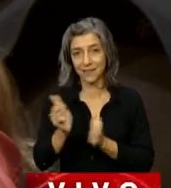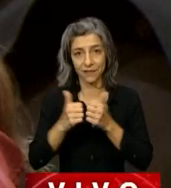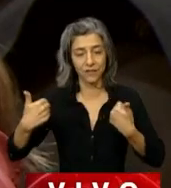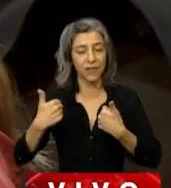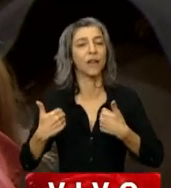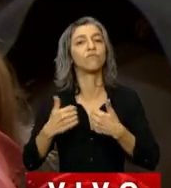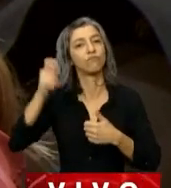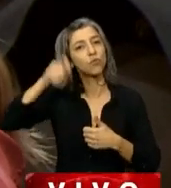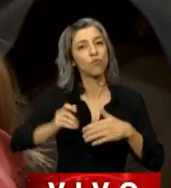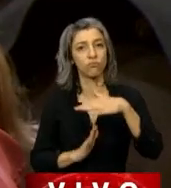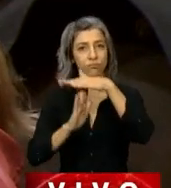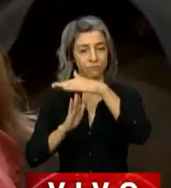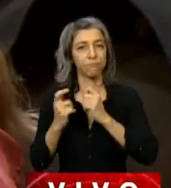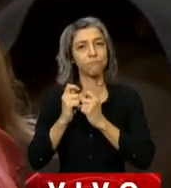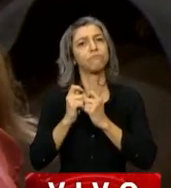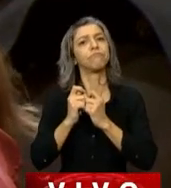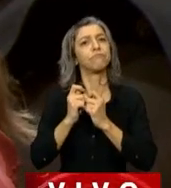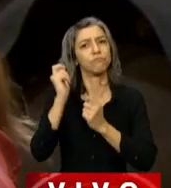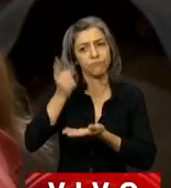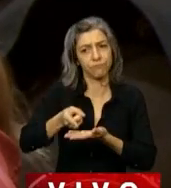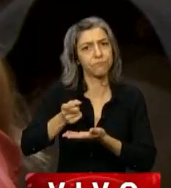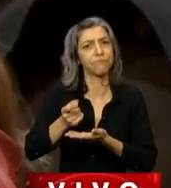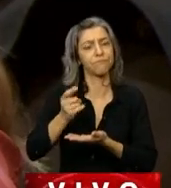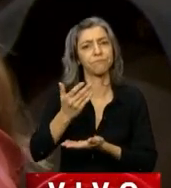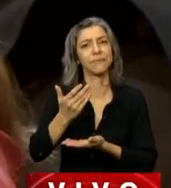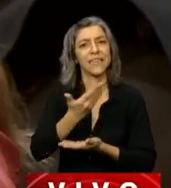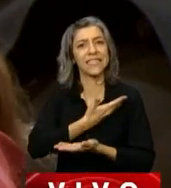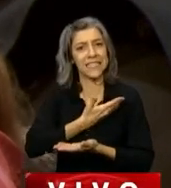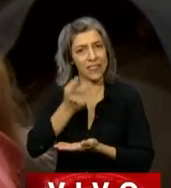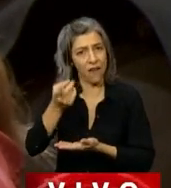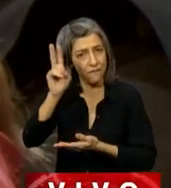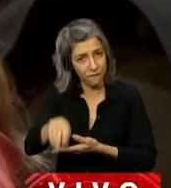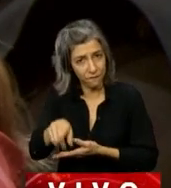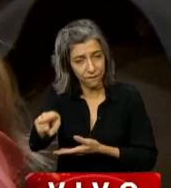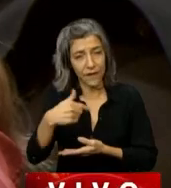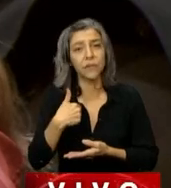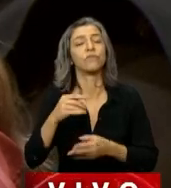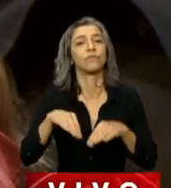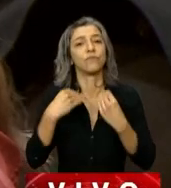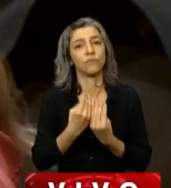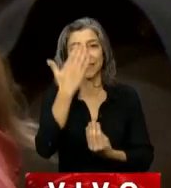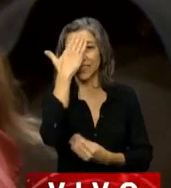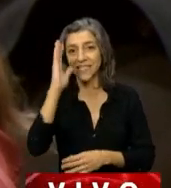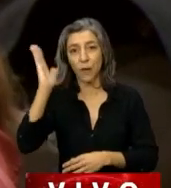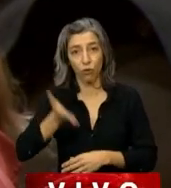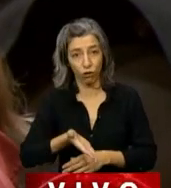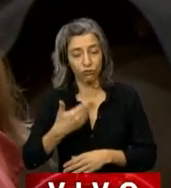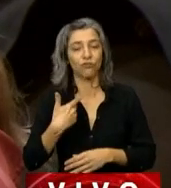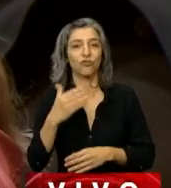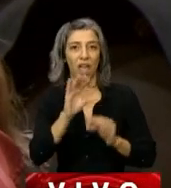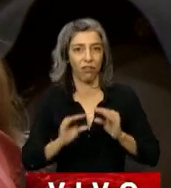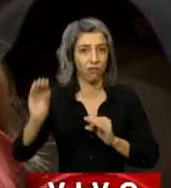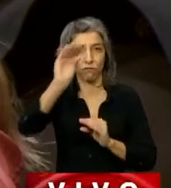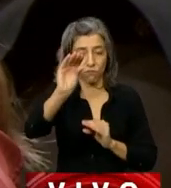la razón a Santa Fe, determinando la inconstitucionalidad de la detracción del 15% de la